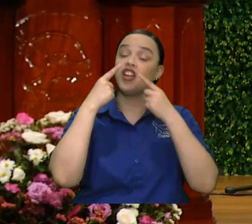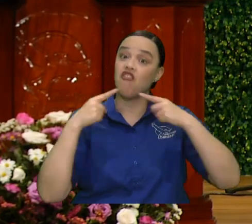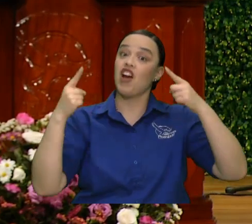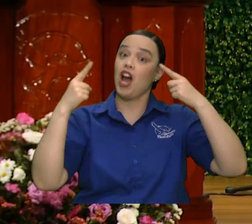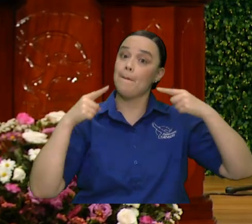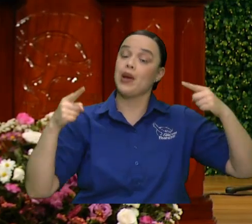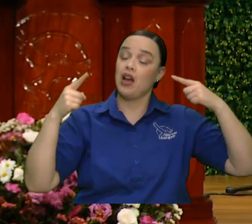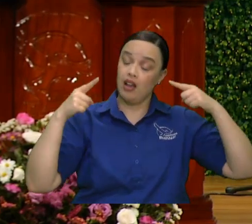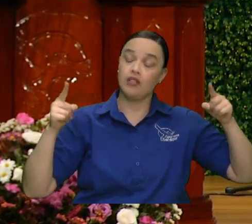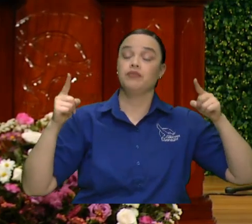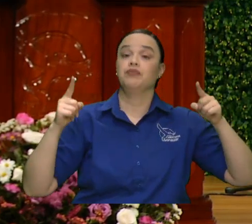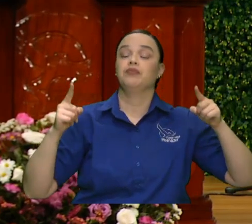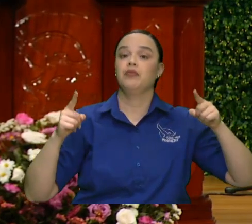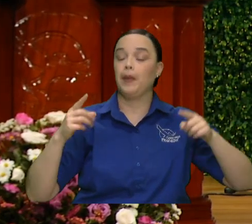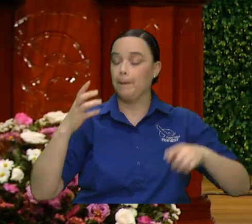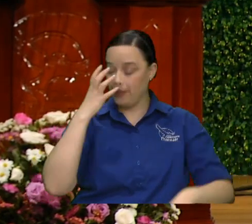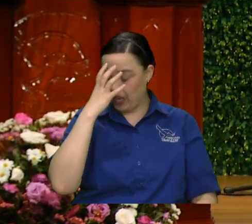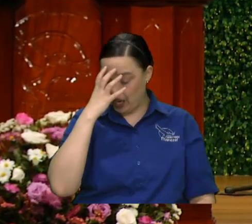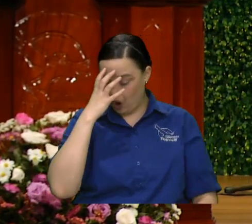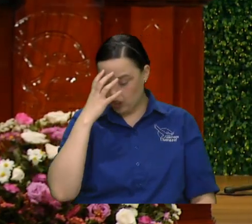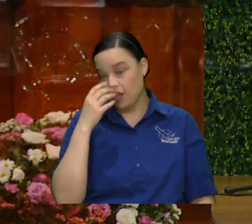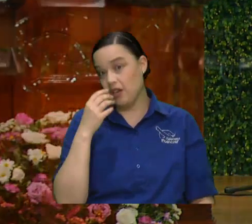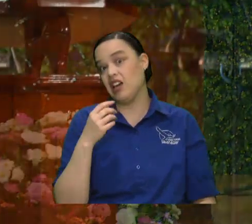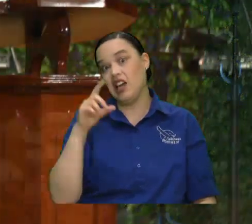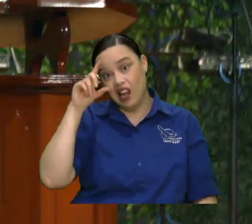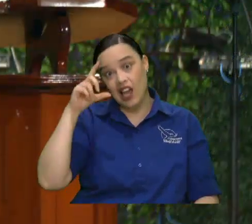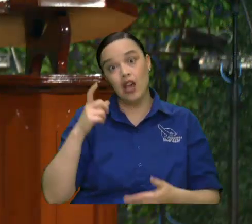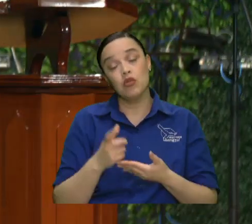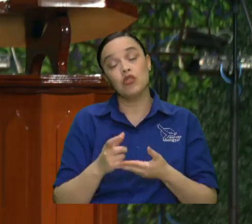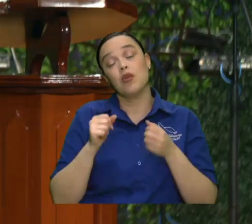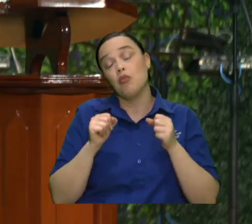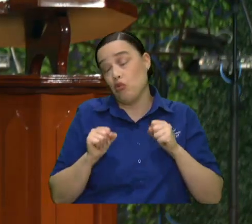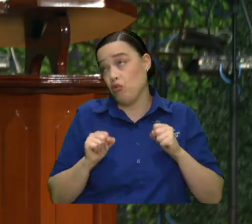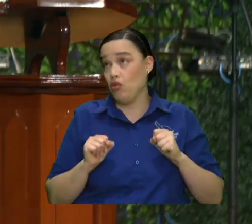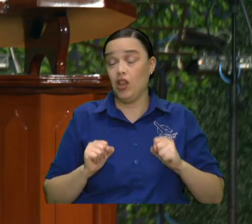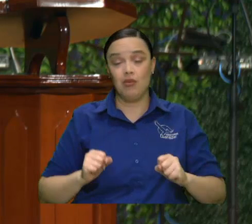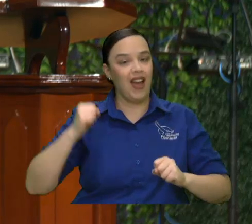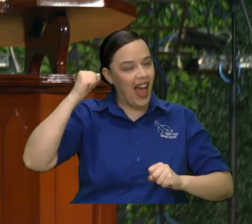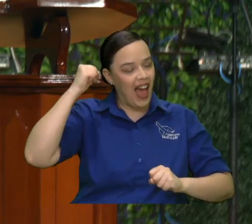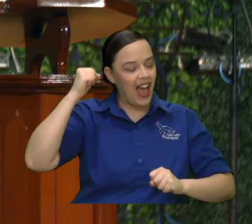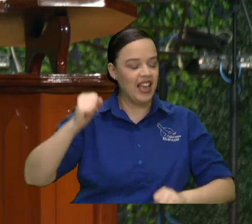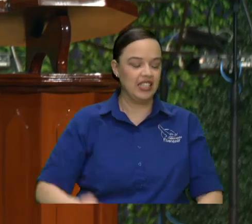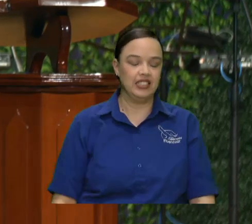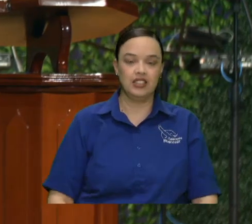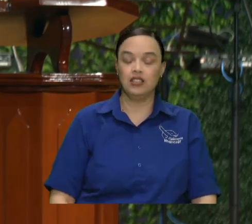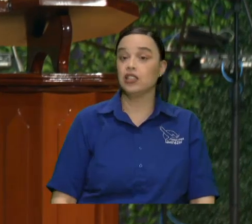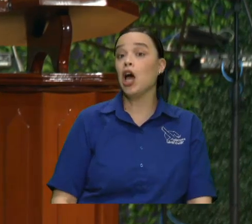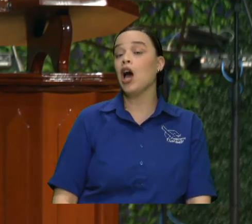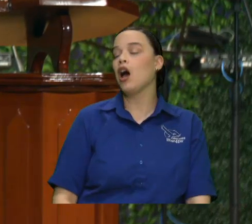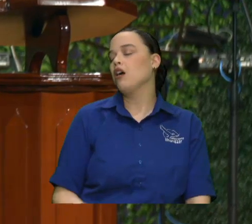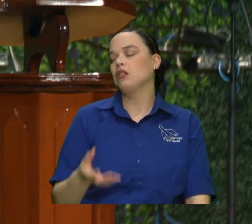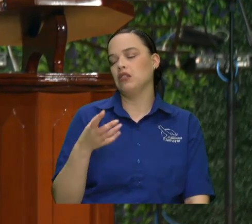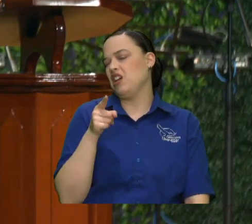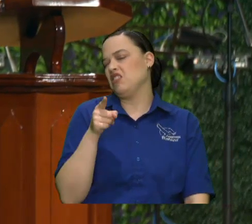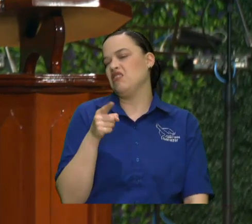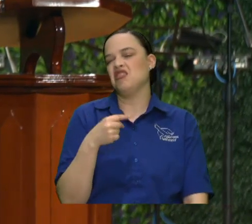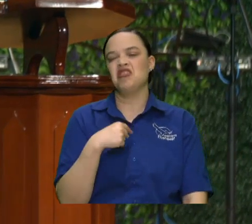nosotros creemos que podemos lidiar con ellos yo no sé usted pero encontrado gente que me dice no esto mira yo